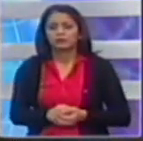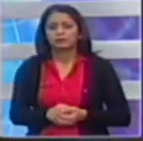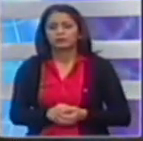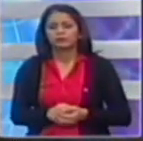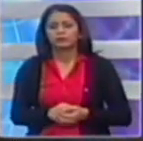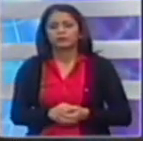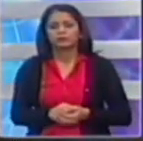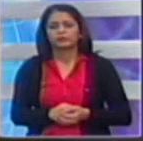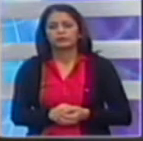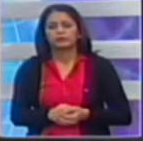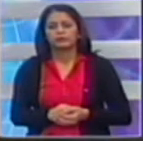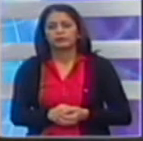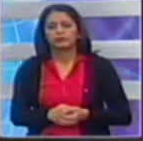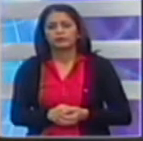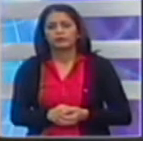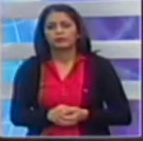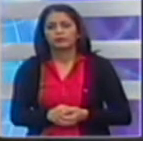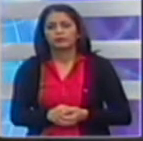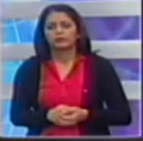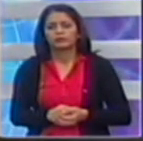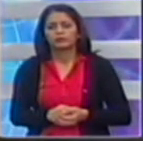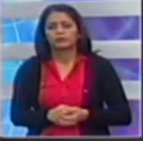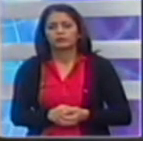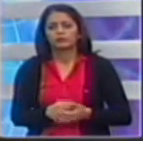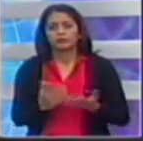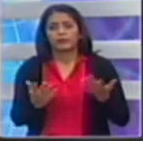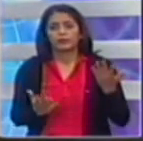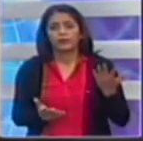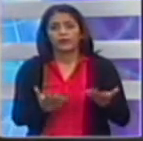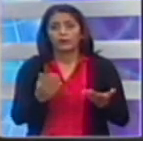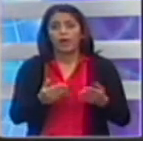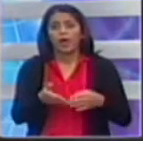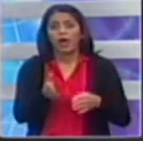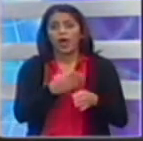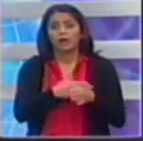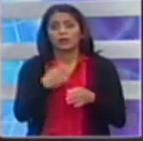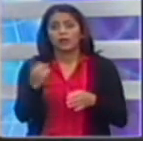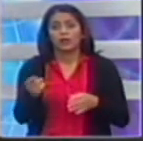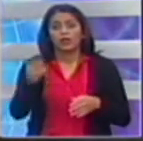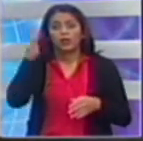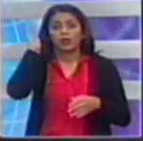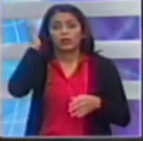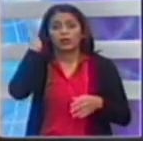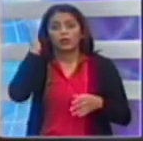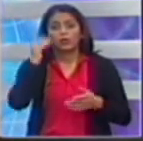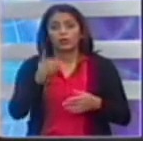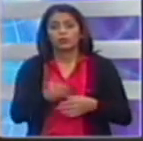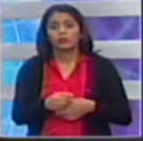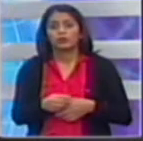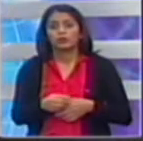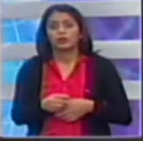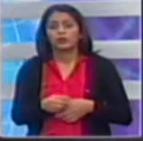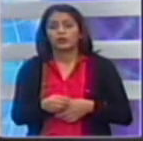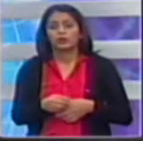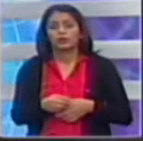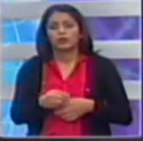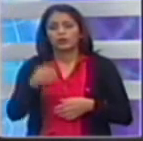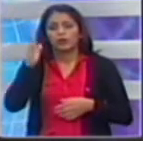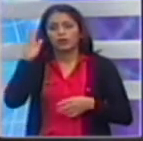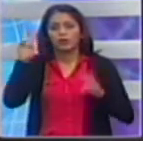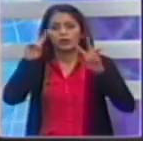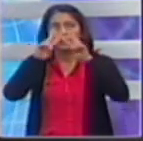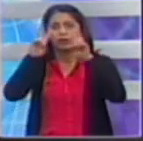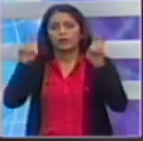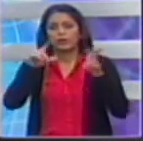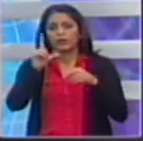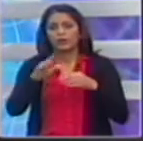se justificaría el discurso de Donald Trump en el tema específicamente migratorio, considerando